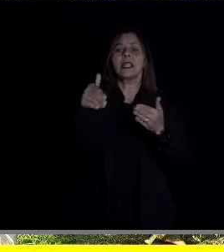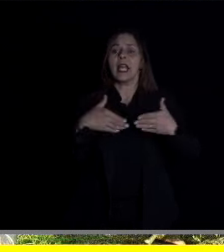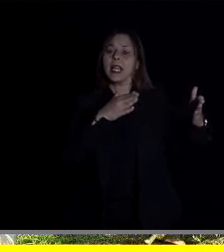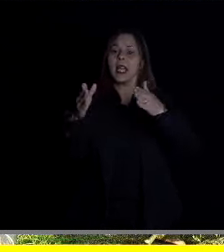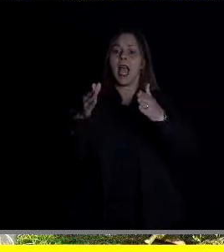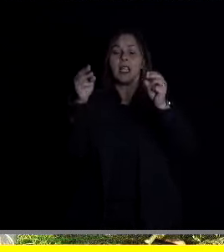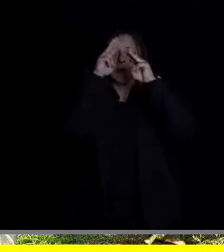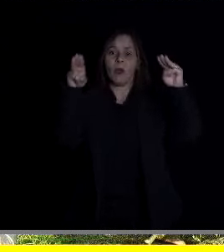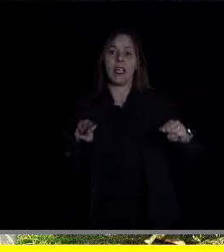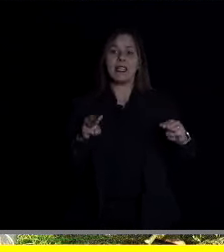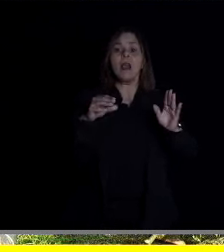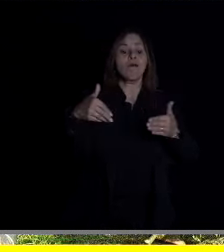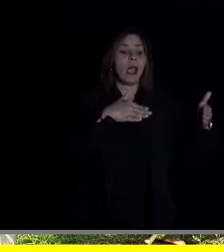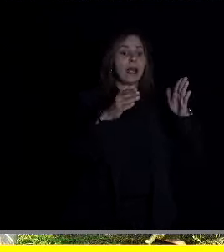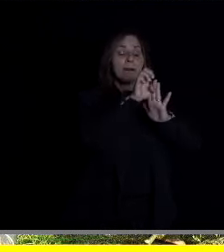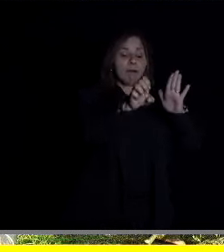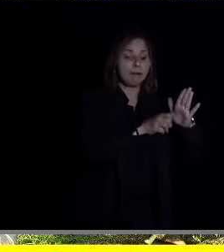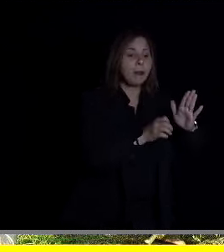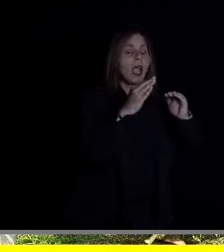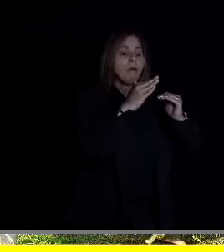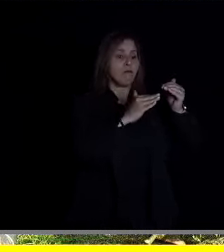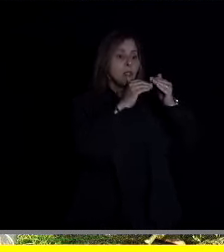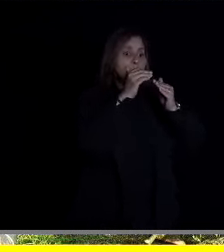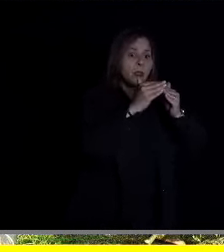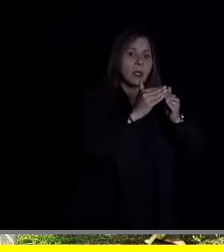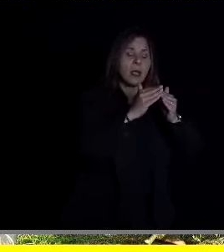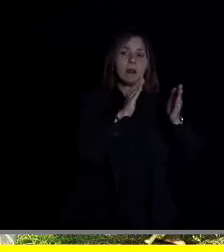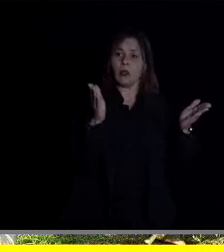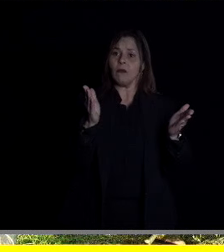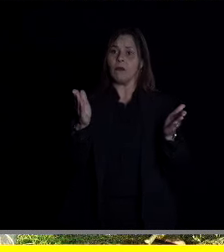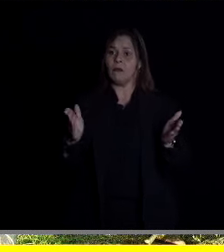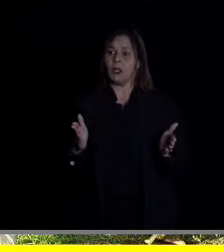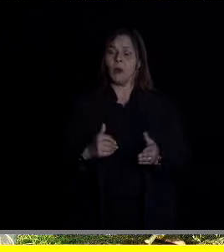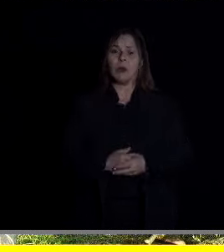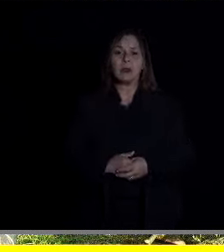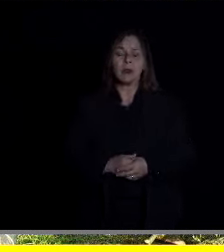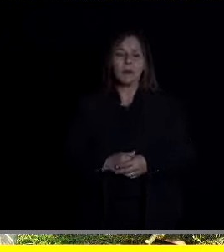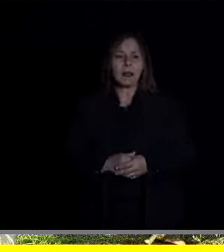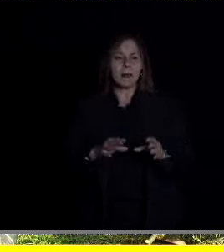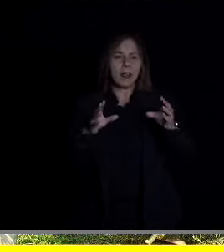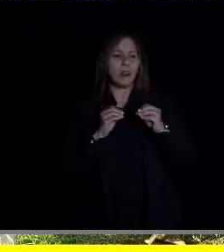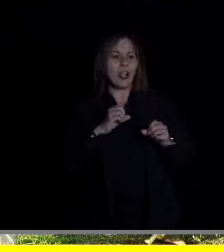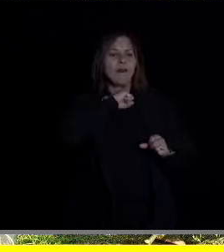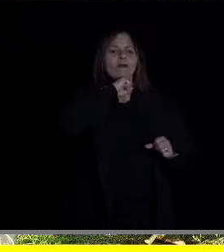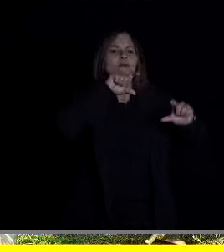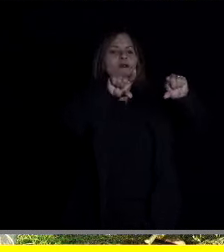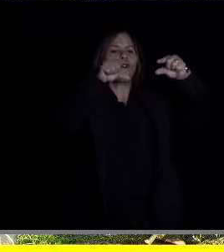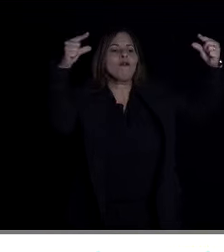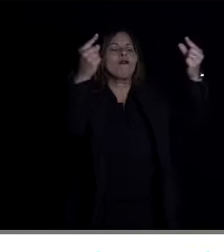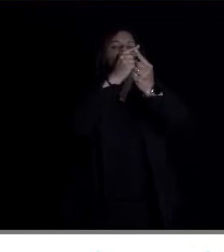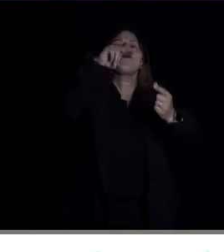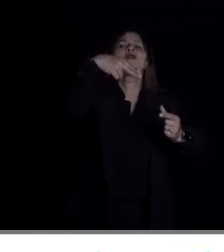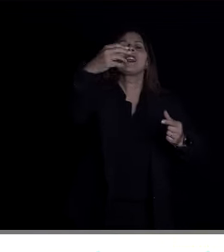municipales, carreteras estatales e instalaciones recreativas. Y toca hacer un alto aquí para reconocer al grupo de los duros. Por ahí veo a